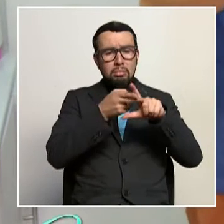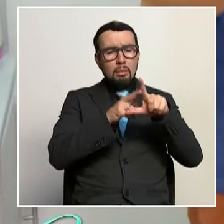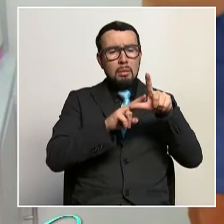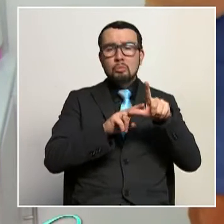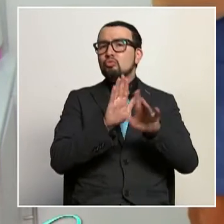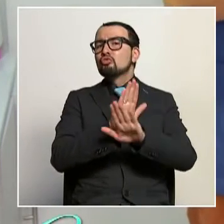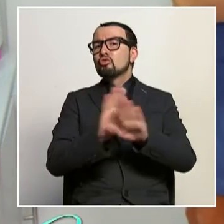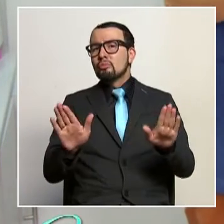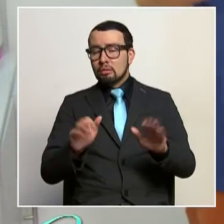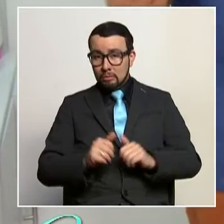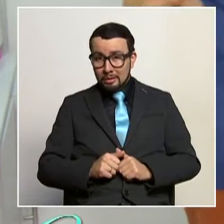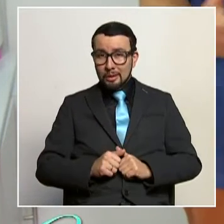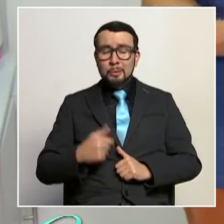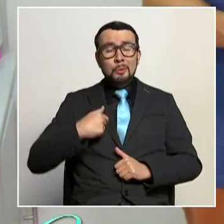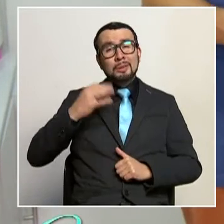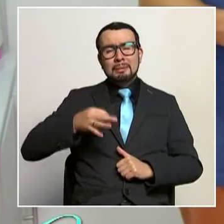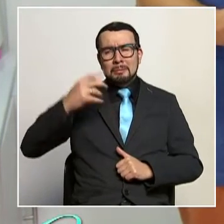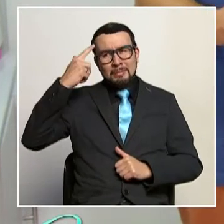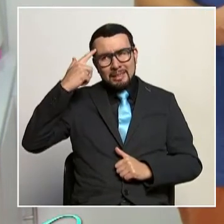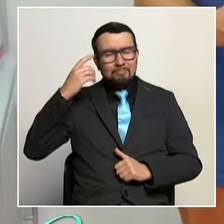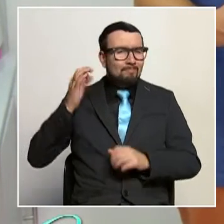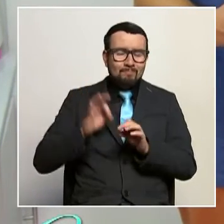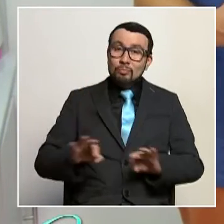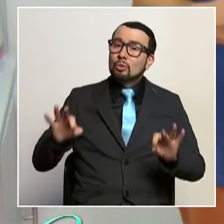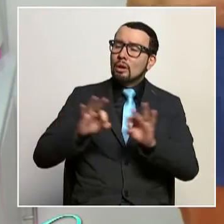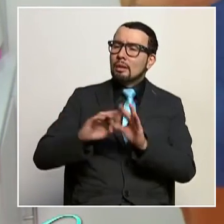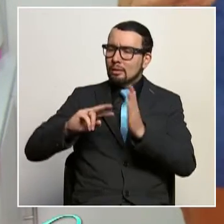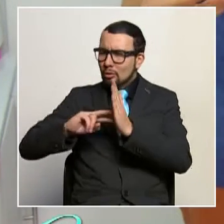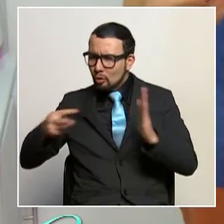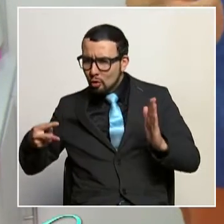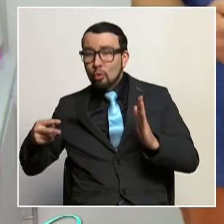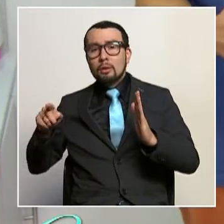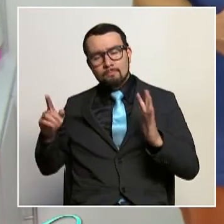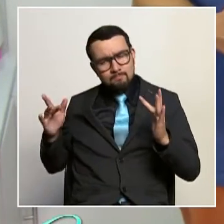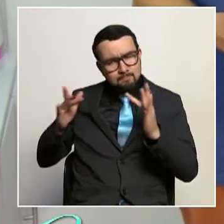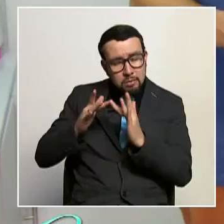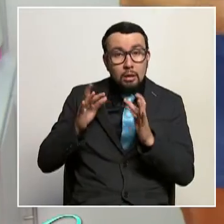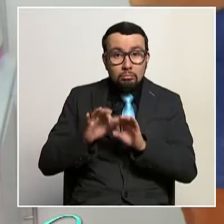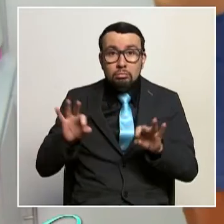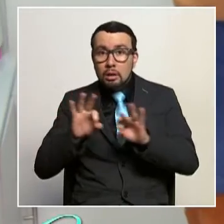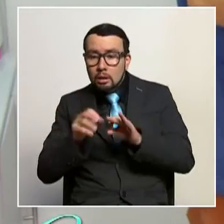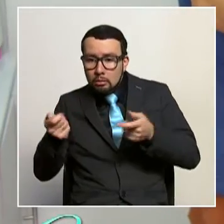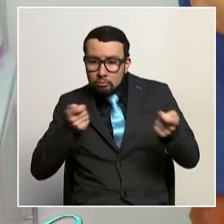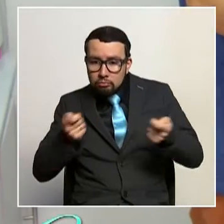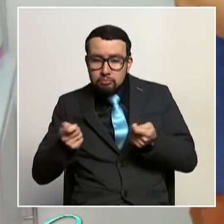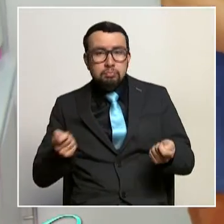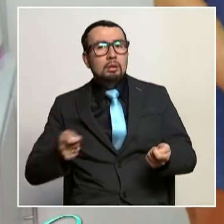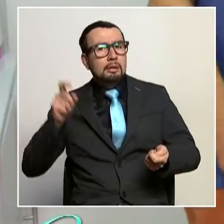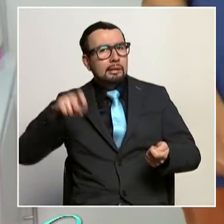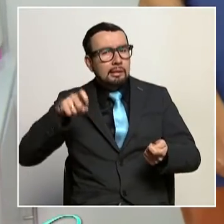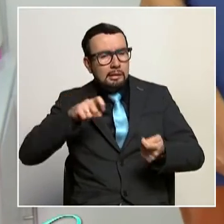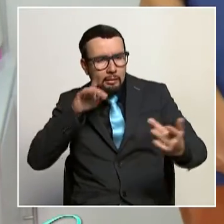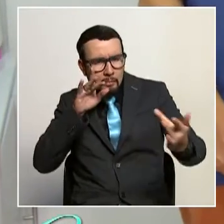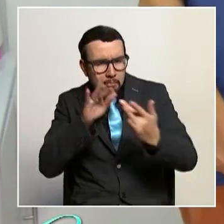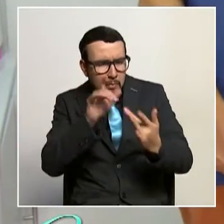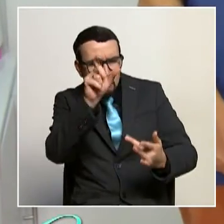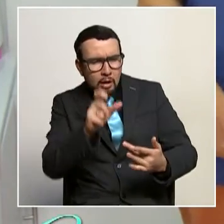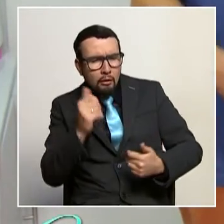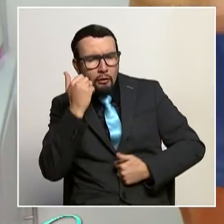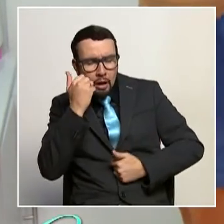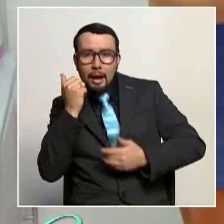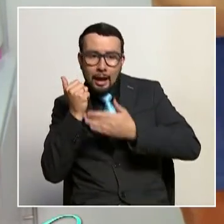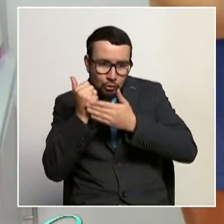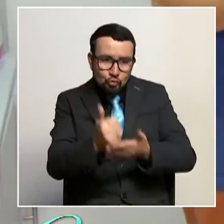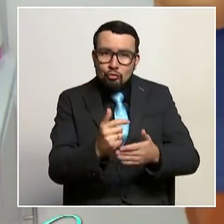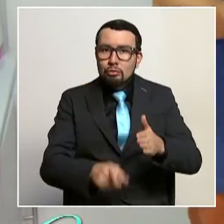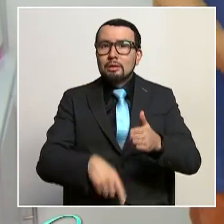pensaba que era necesario tener la tecnología a la mano, sabiéndola utilizar y utilizarla en el paciente en ese mismo instante. Y